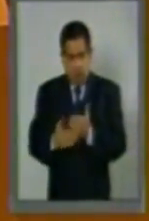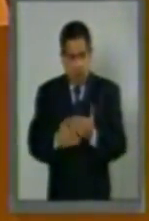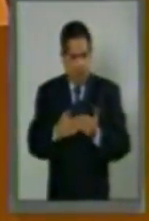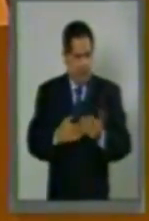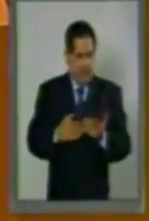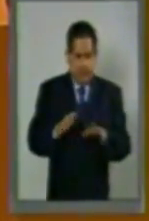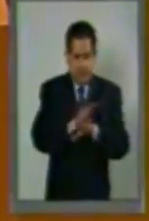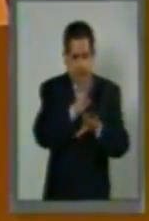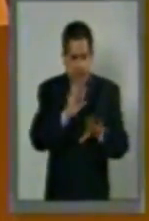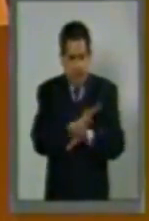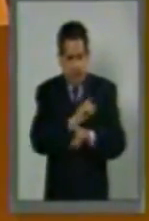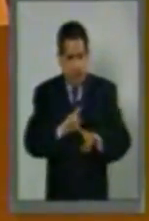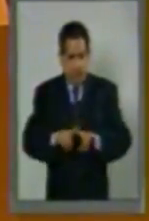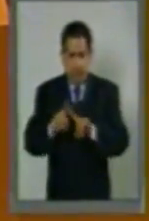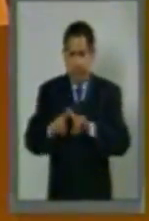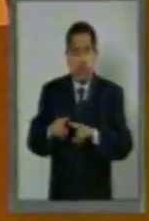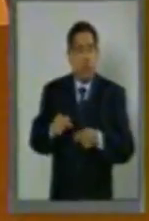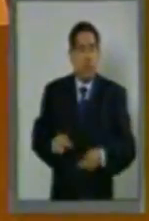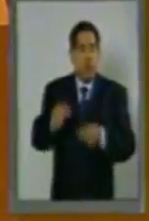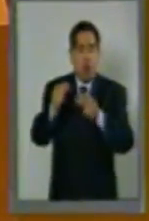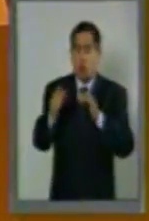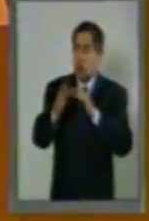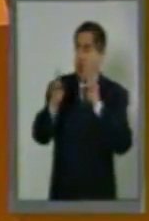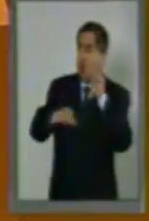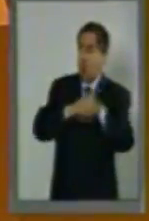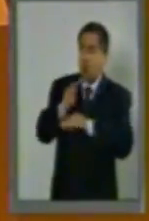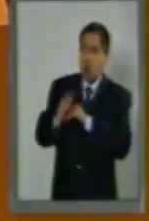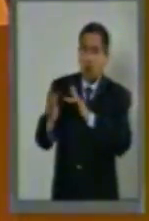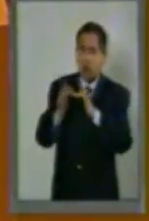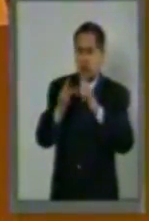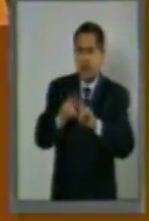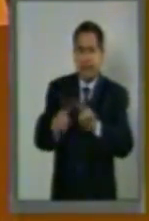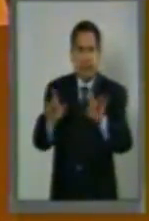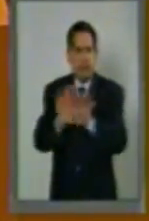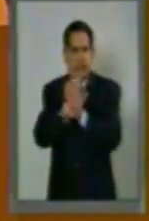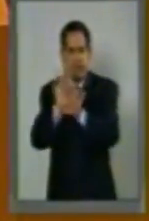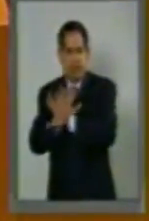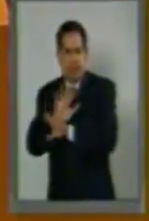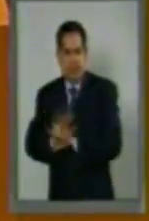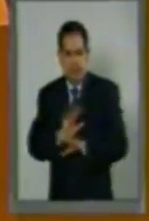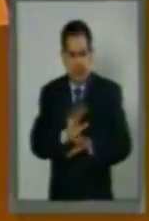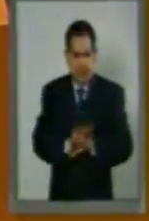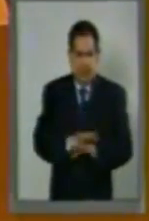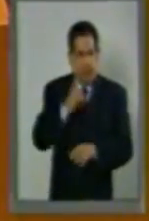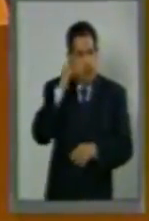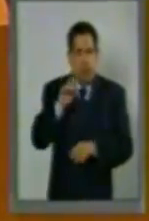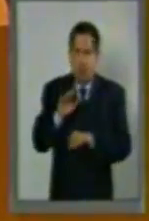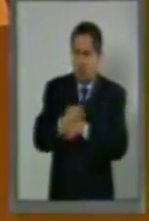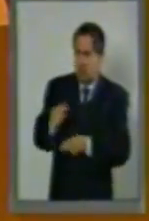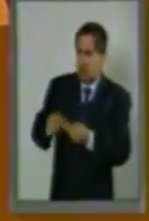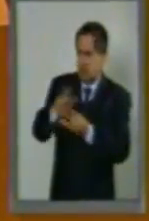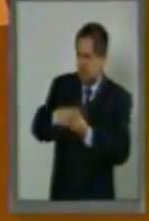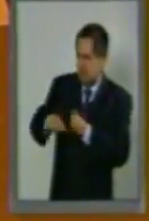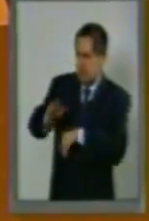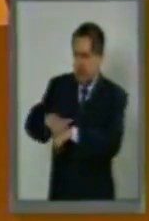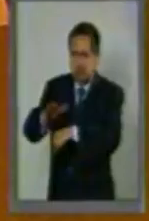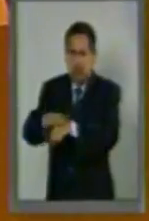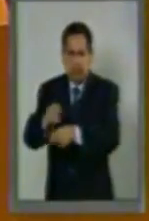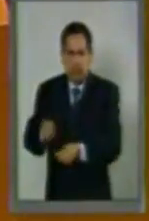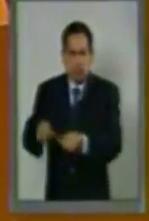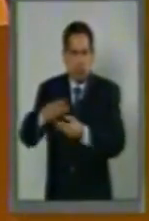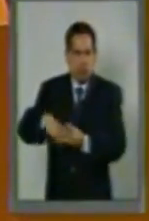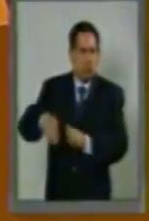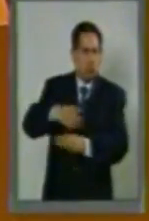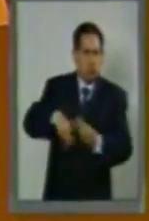diversificación de sus relaciones comerciales con el mundo, a fin de incrementar los flujos comerciales y